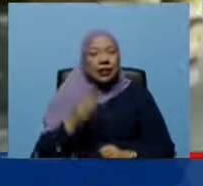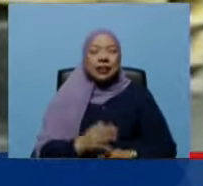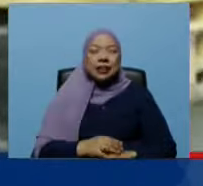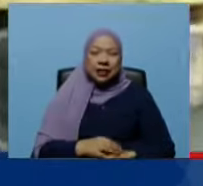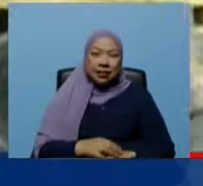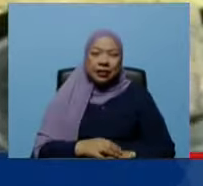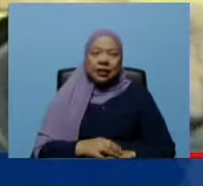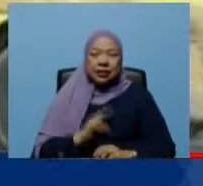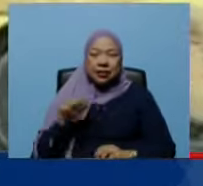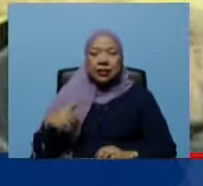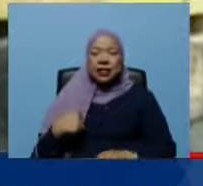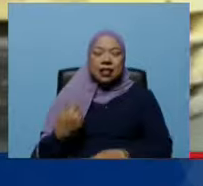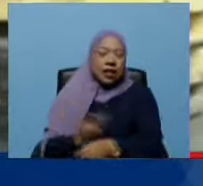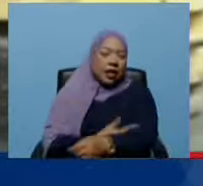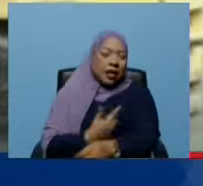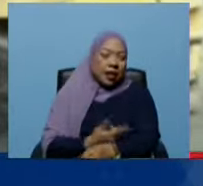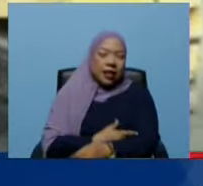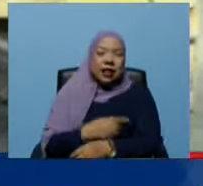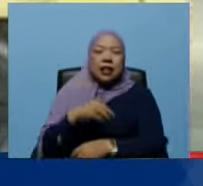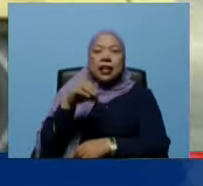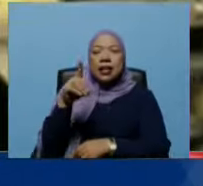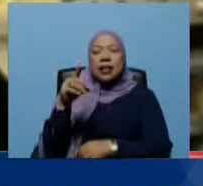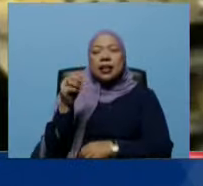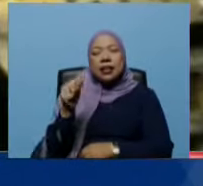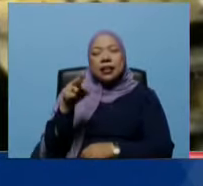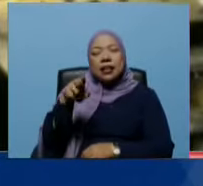a nuestro hermano Danilo, que tiene